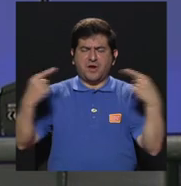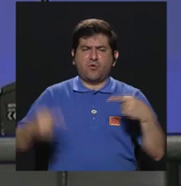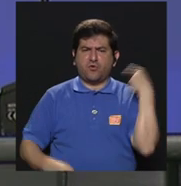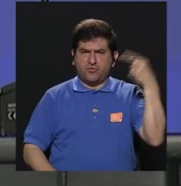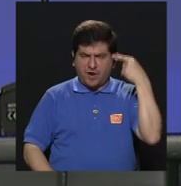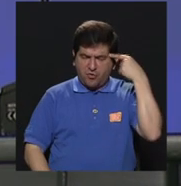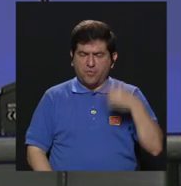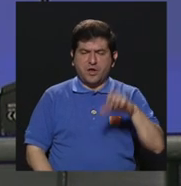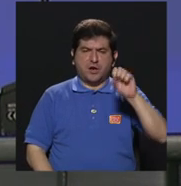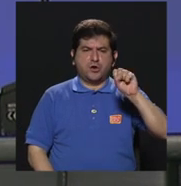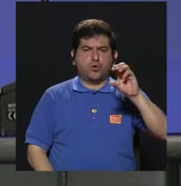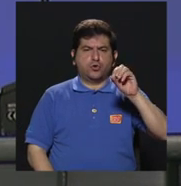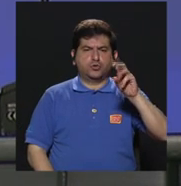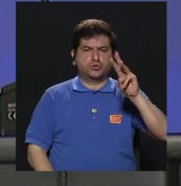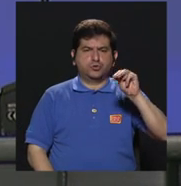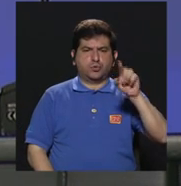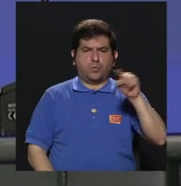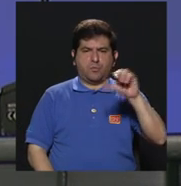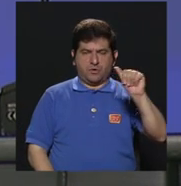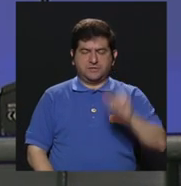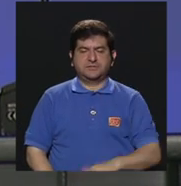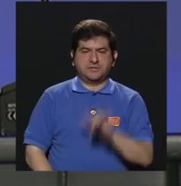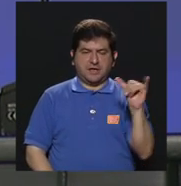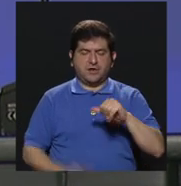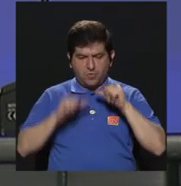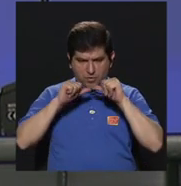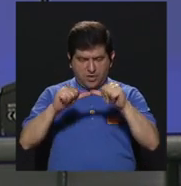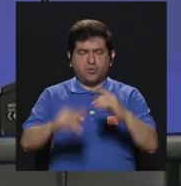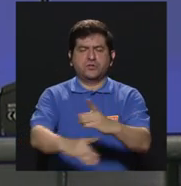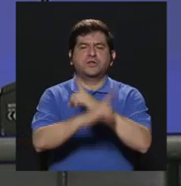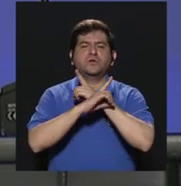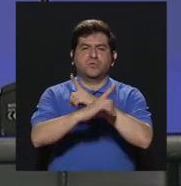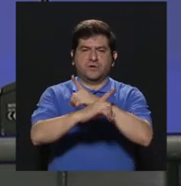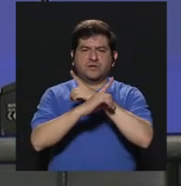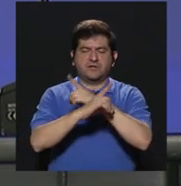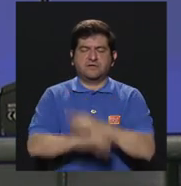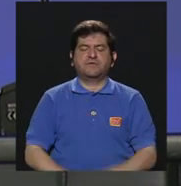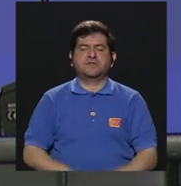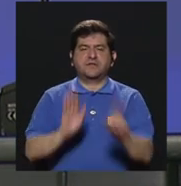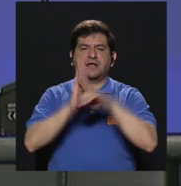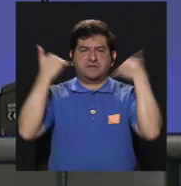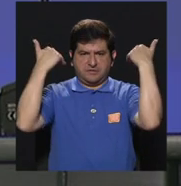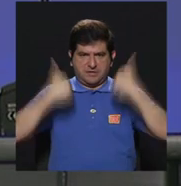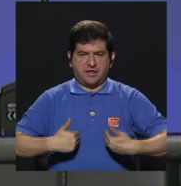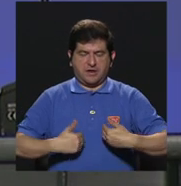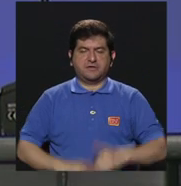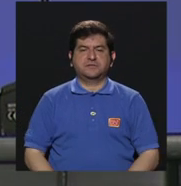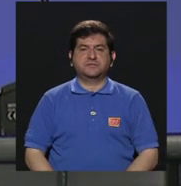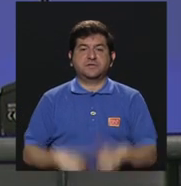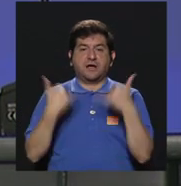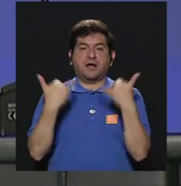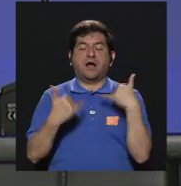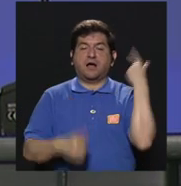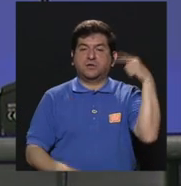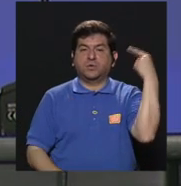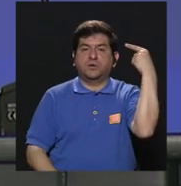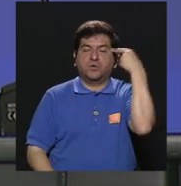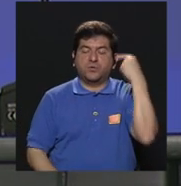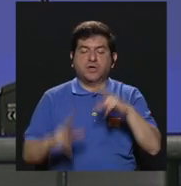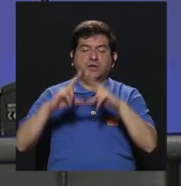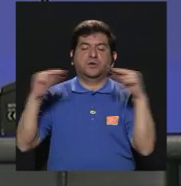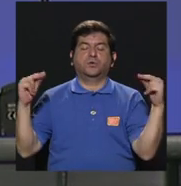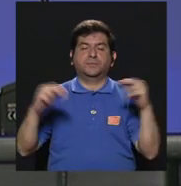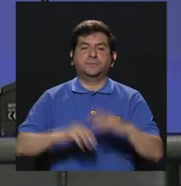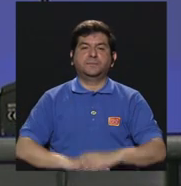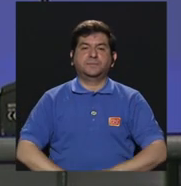somocista, sigue siendo inquebrantable defensora de los derechos humanos en el actual régimen nicaragüense.